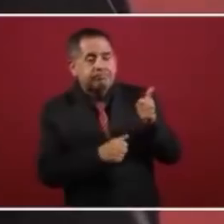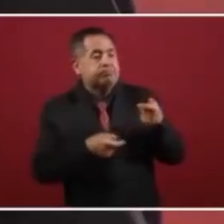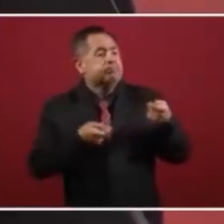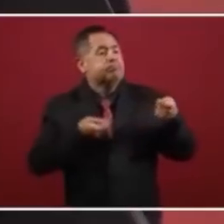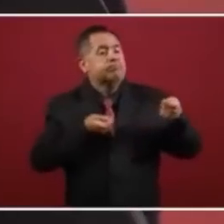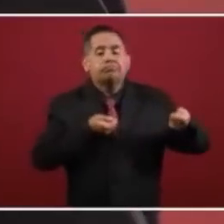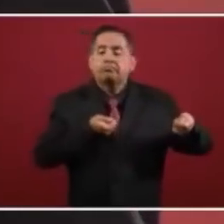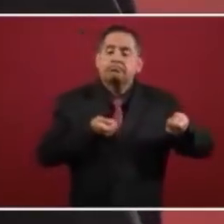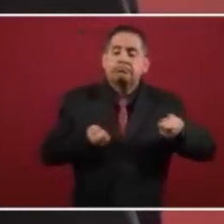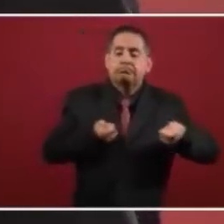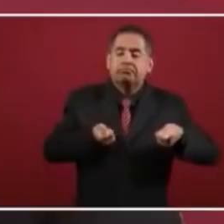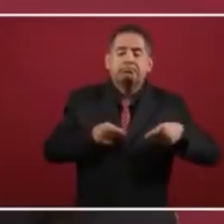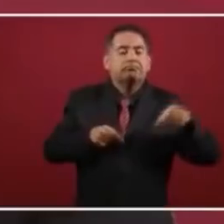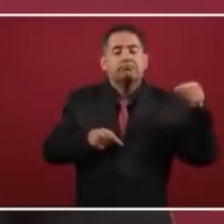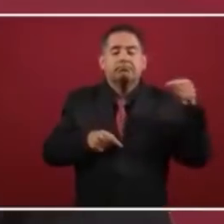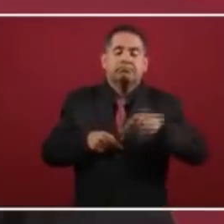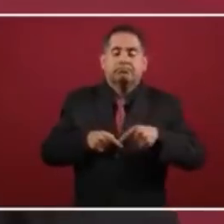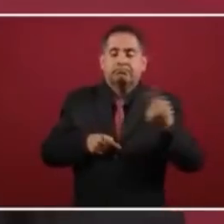de